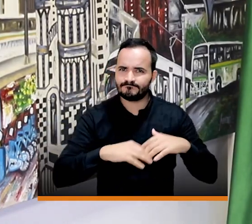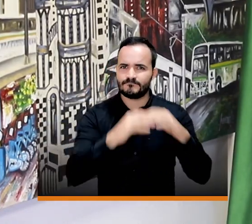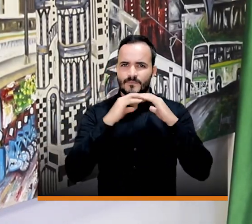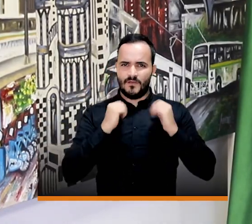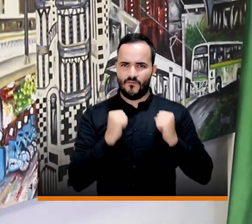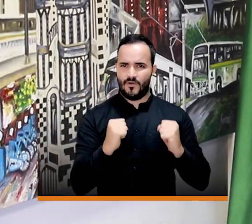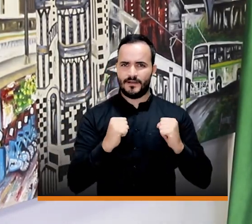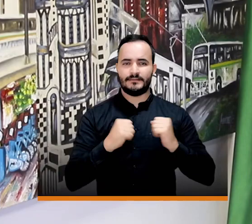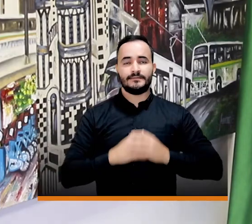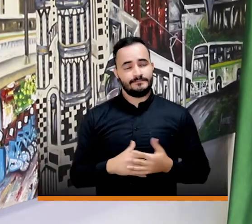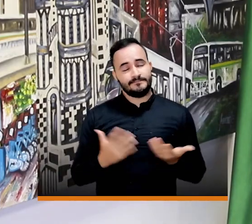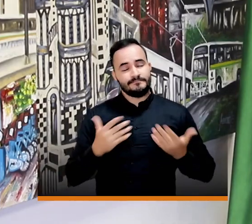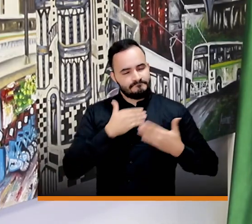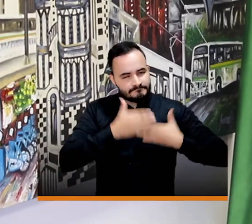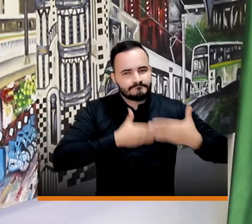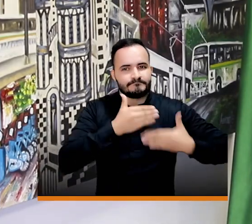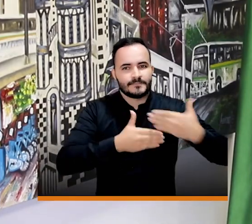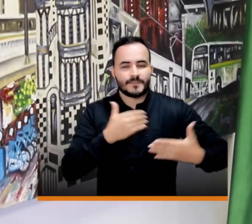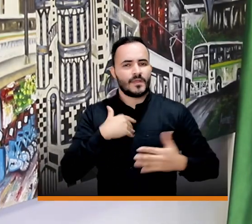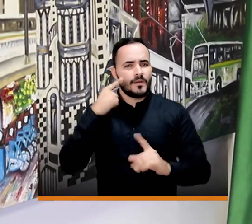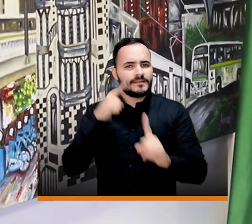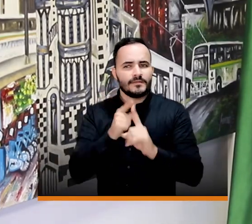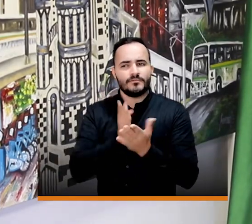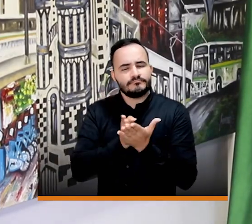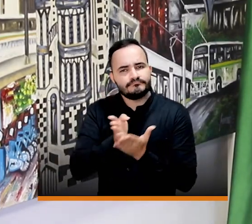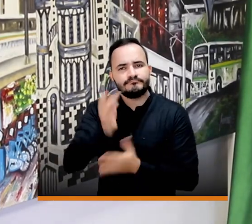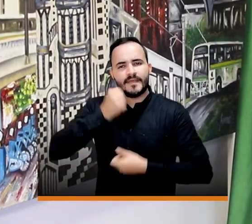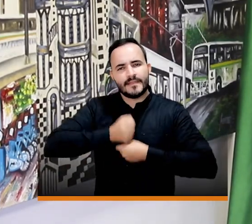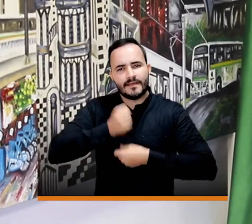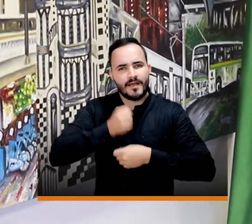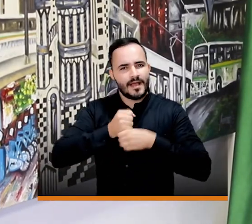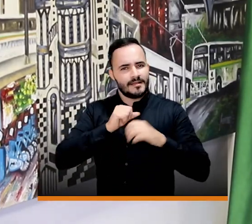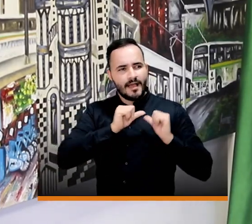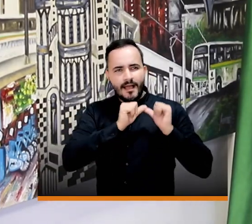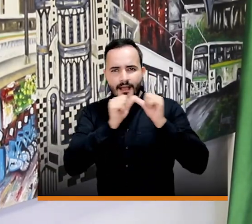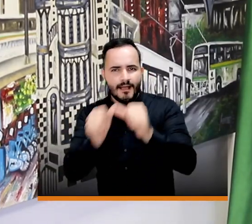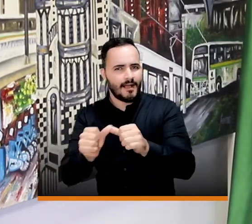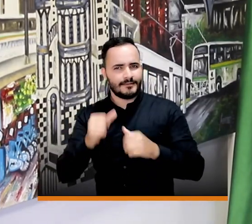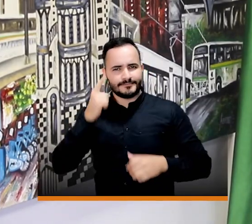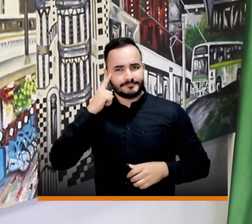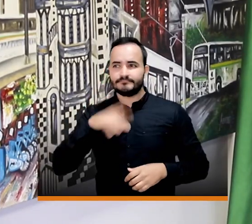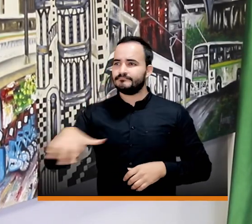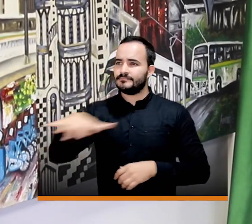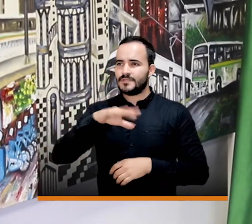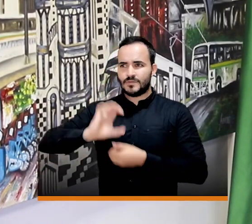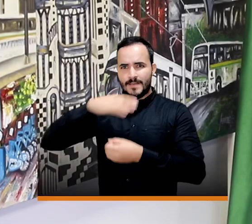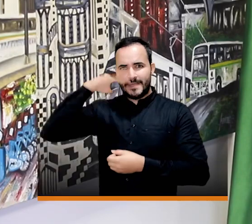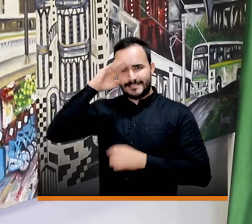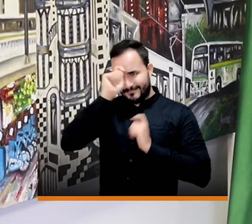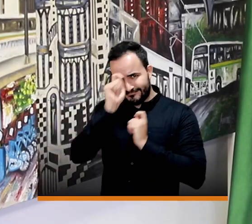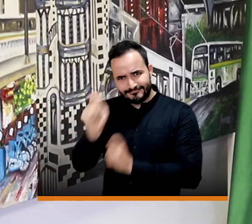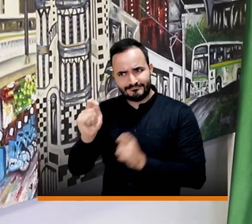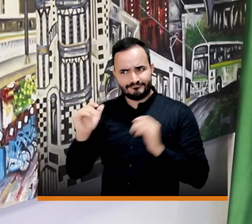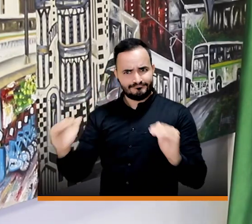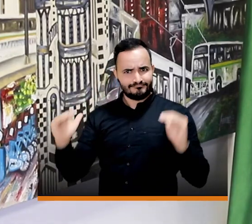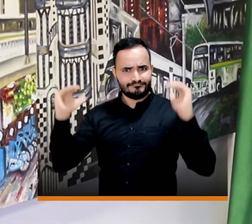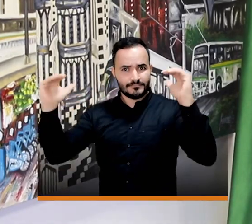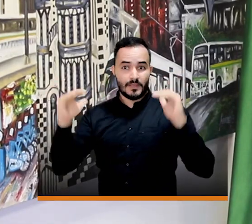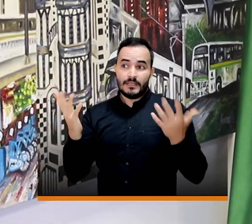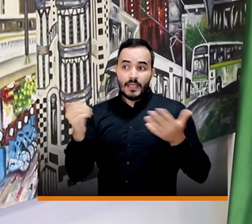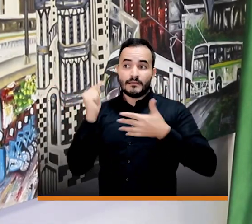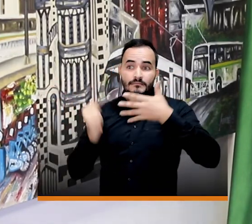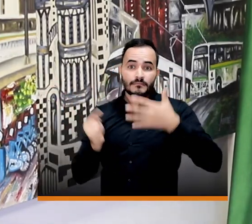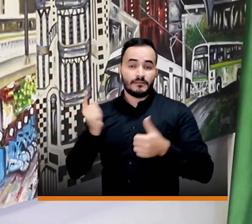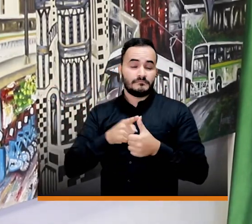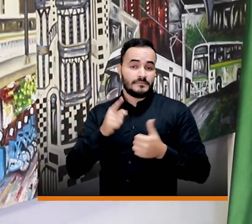forma que podamos tener un trabajo constante y continuo a la altura de la necesidad que tiene la ciudad, tanto en